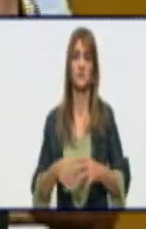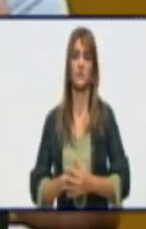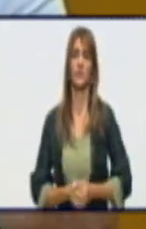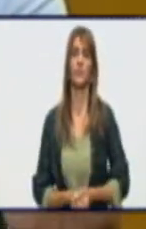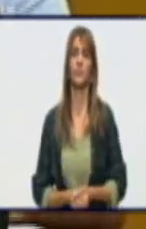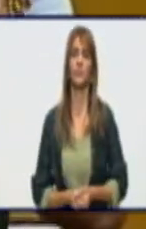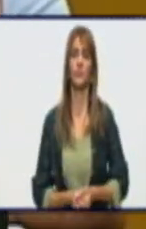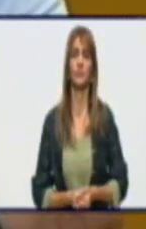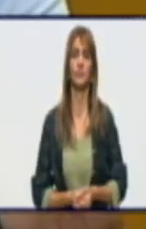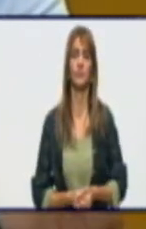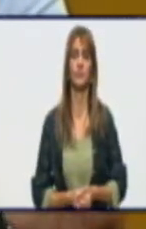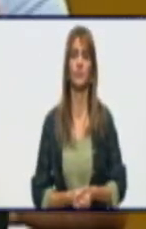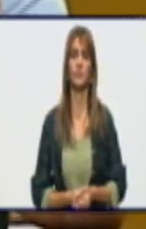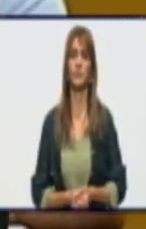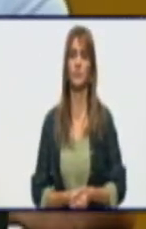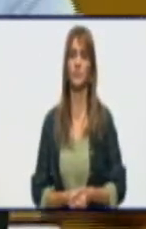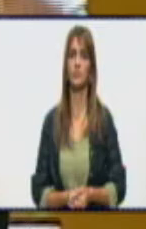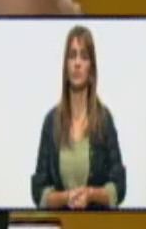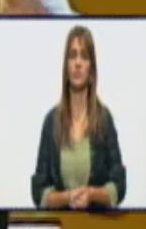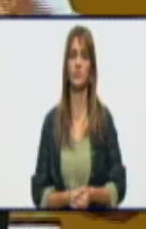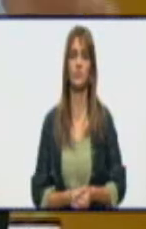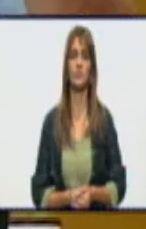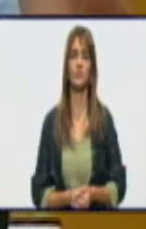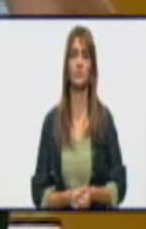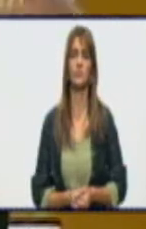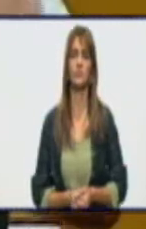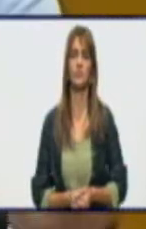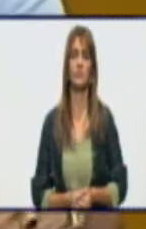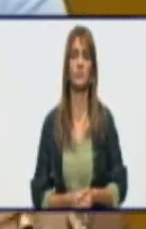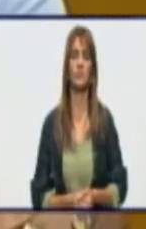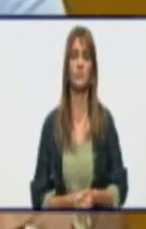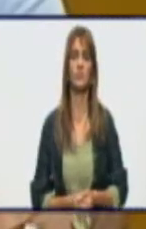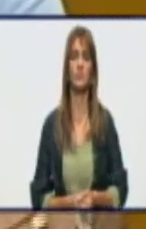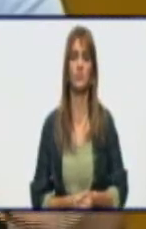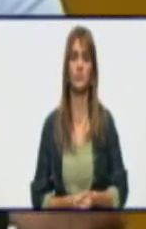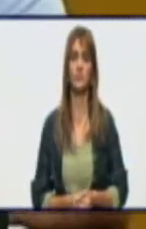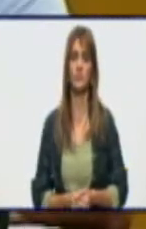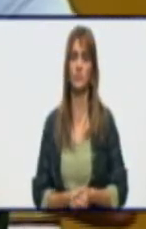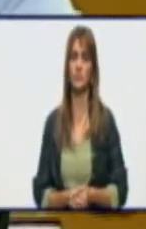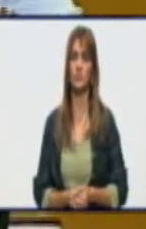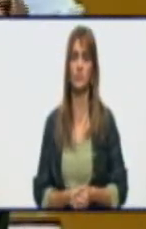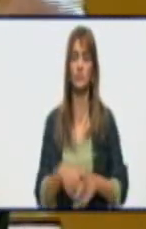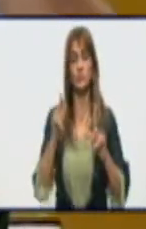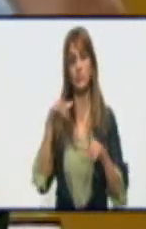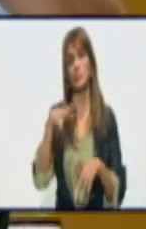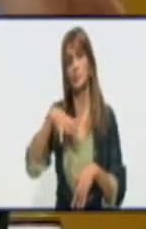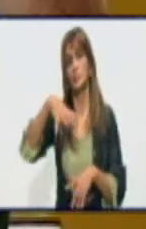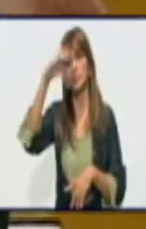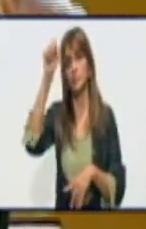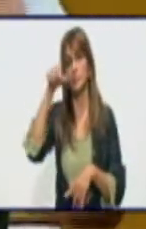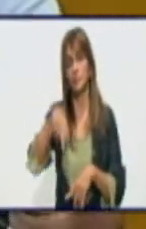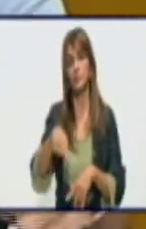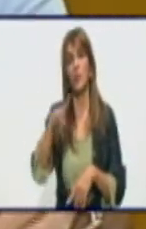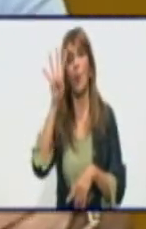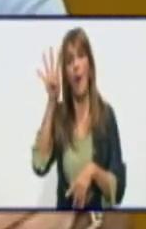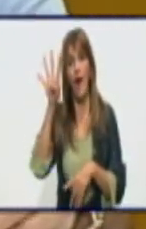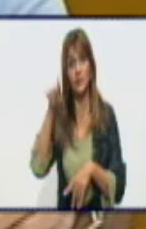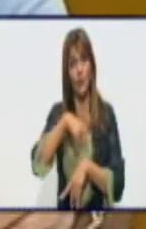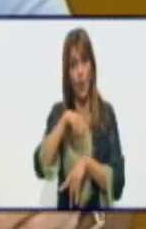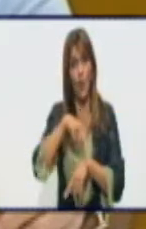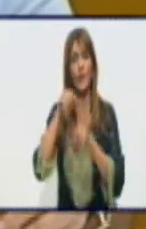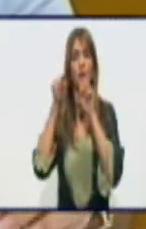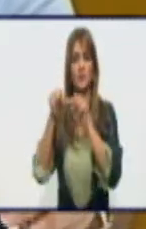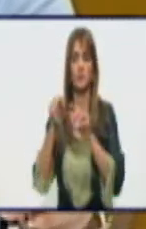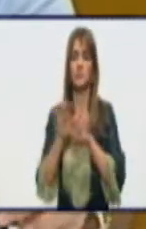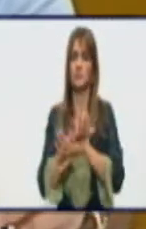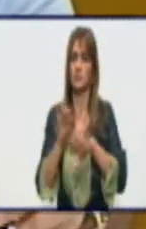el momento que se abre, se quita el servicio, pero es un minuto, se restablece y simplemente el que está afectado 4 horas es el ramal ese hacia La Estrella. De La